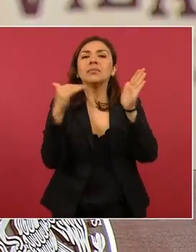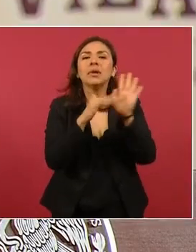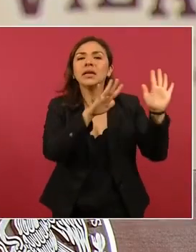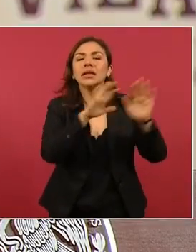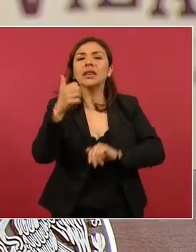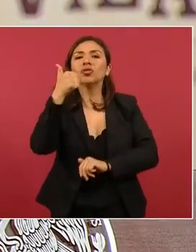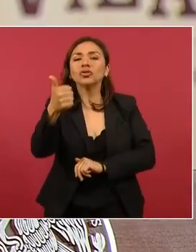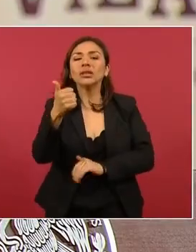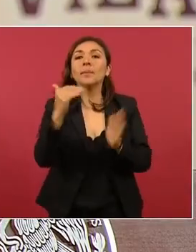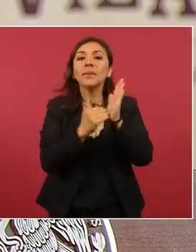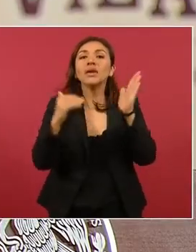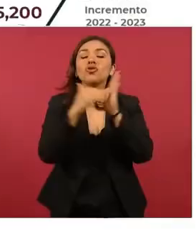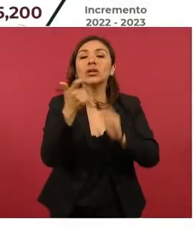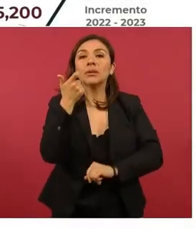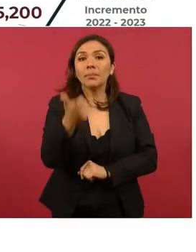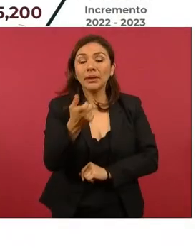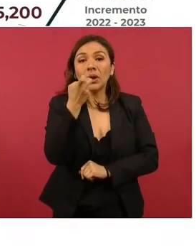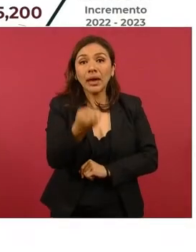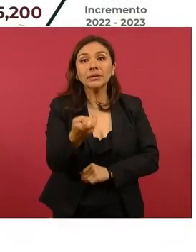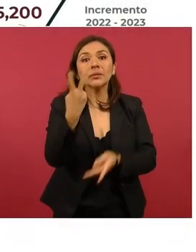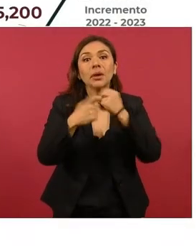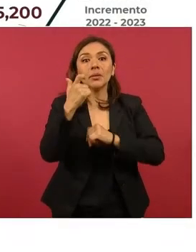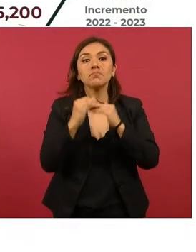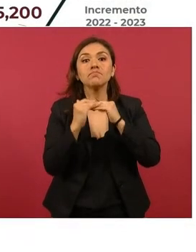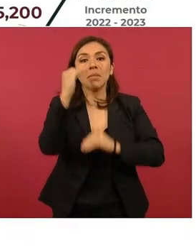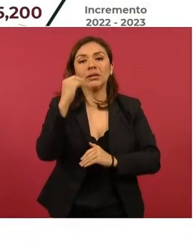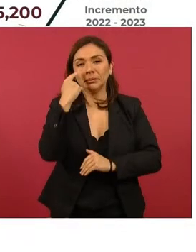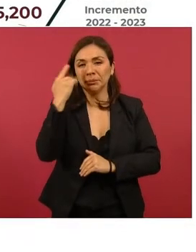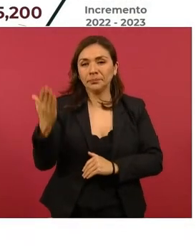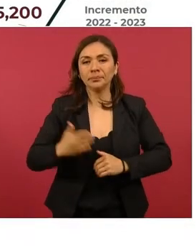15.506 millones de pesos, lo que representa un incremento de